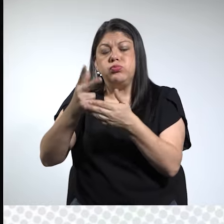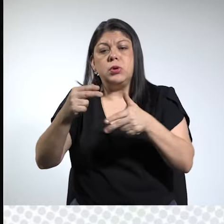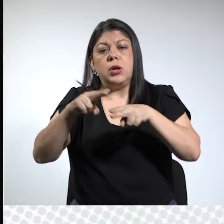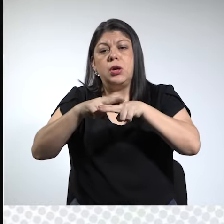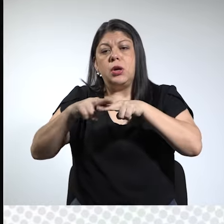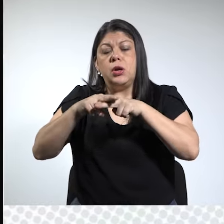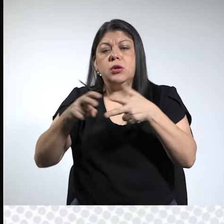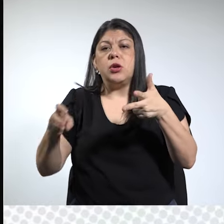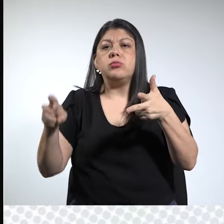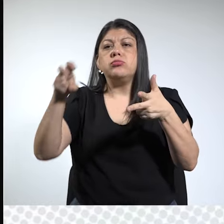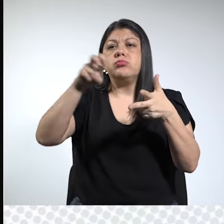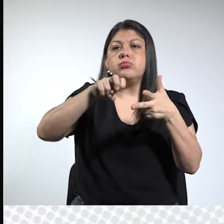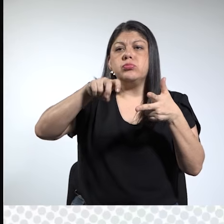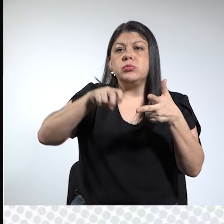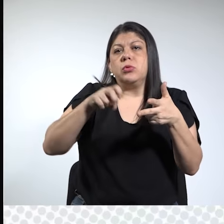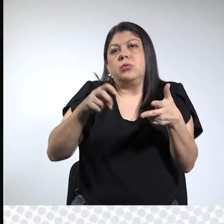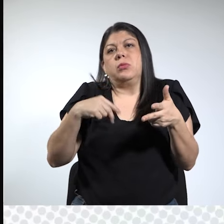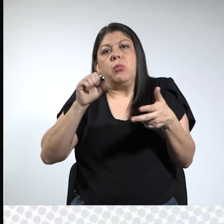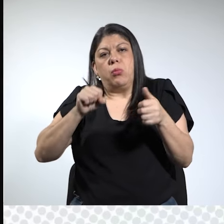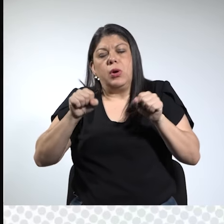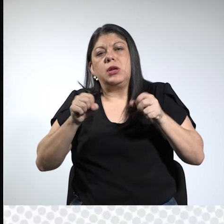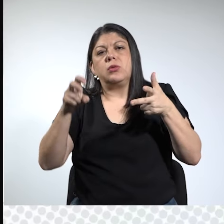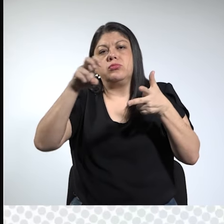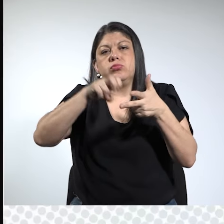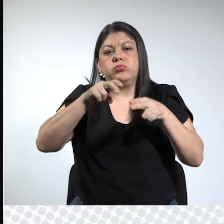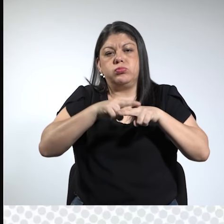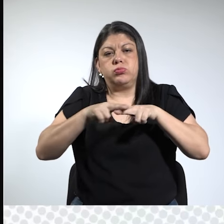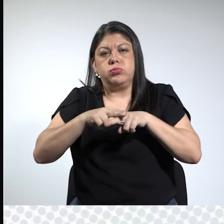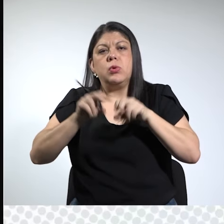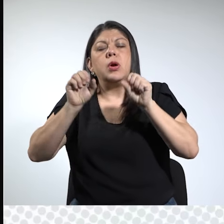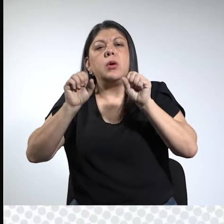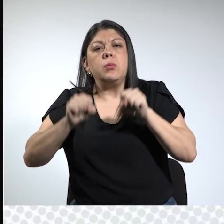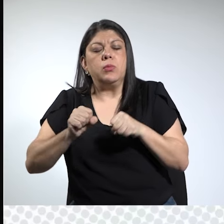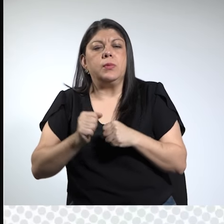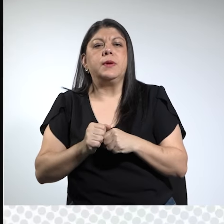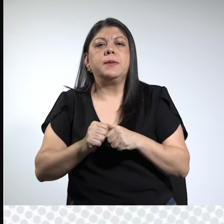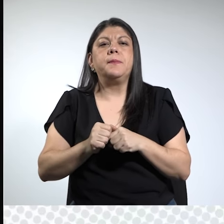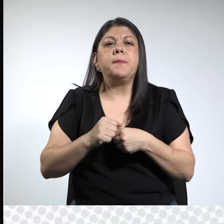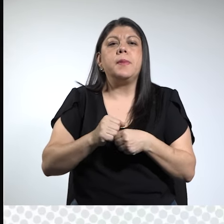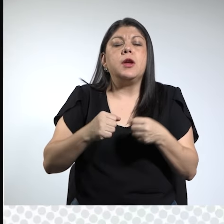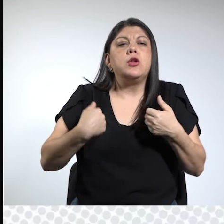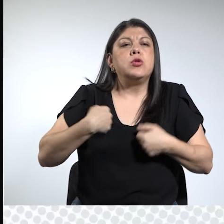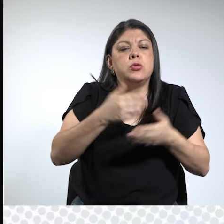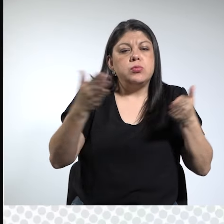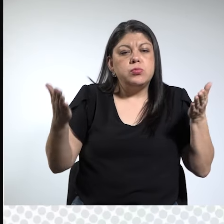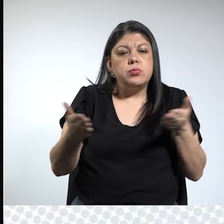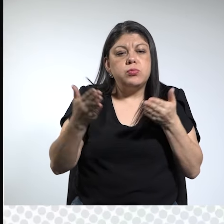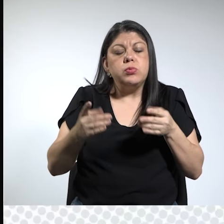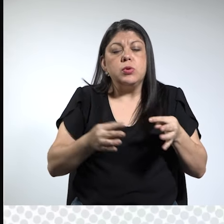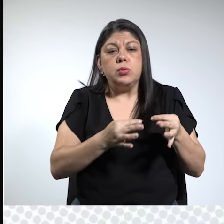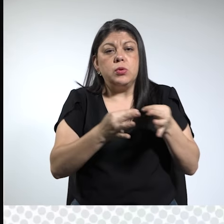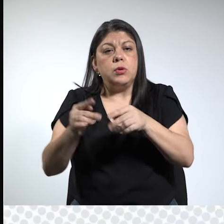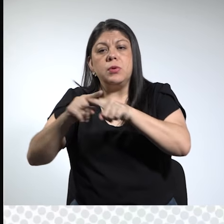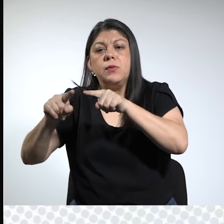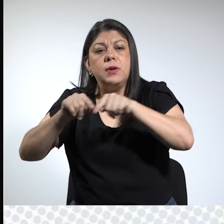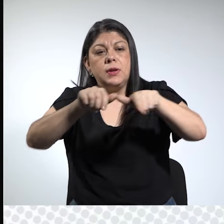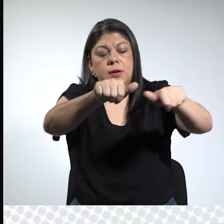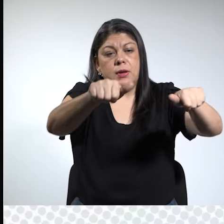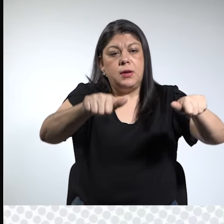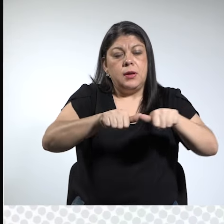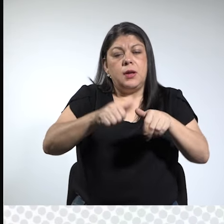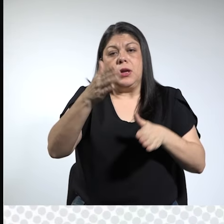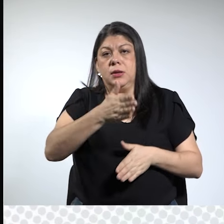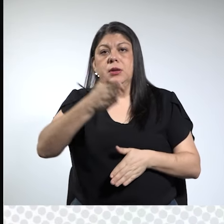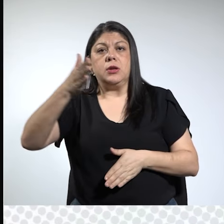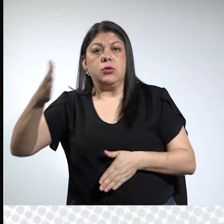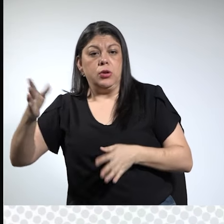tren, no simplemente tomarlo por tomarlo, donde empezamos a propiciar el turismo en otros sectores del país, en la zona